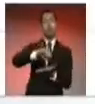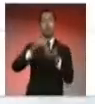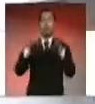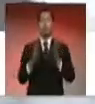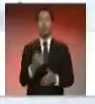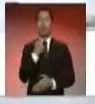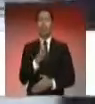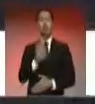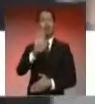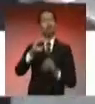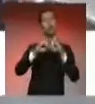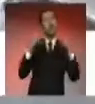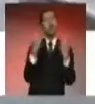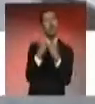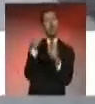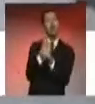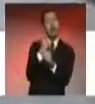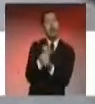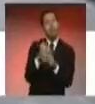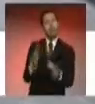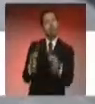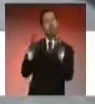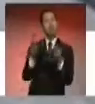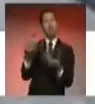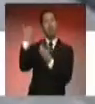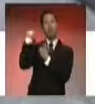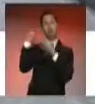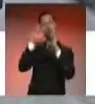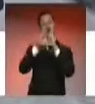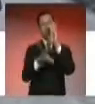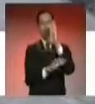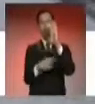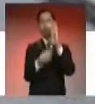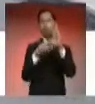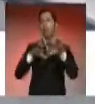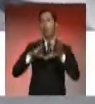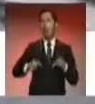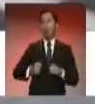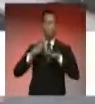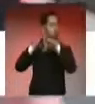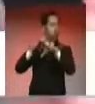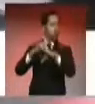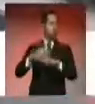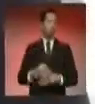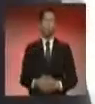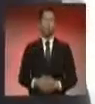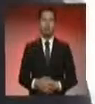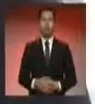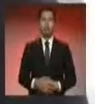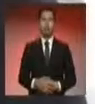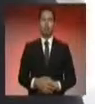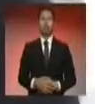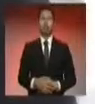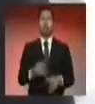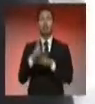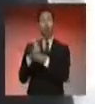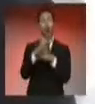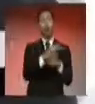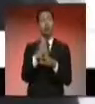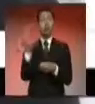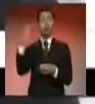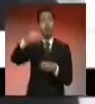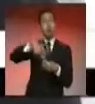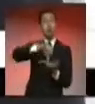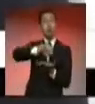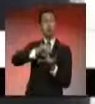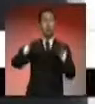del organismo en cuanto a las competencias otorgadas en la Constitución para la lucha anticorrupción y la designación de autoridades. Pero el Consejo de Participación Ciudadana y su